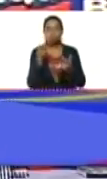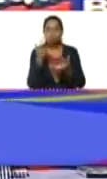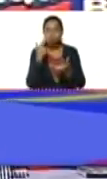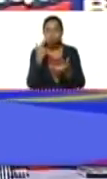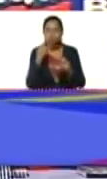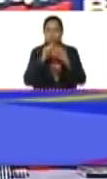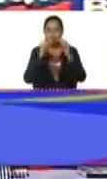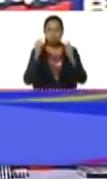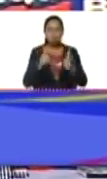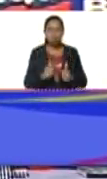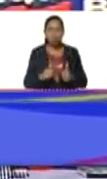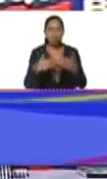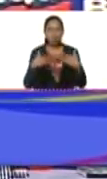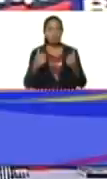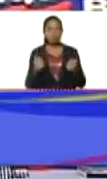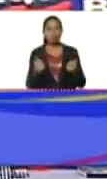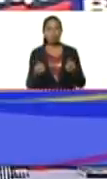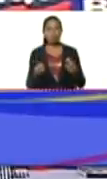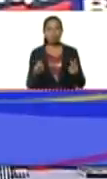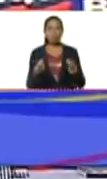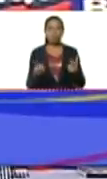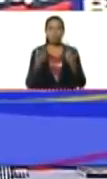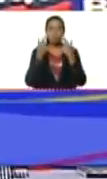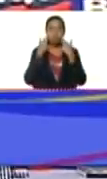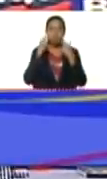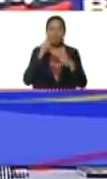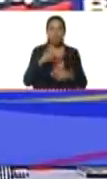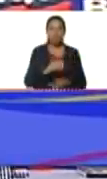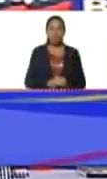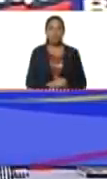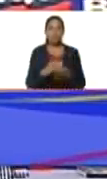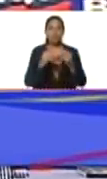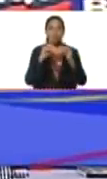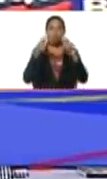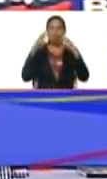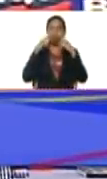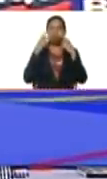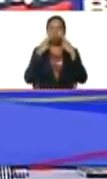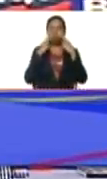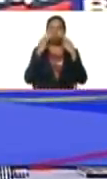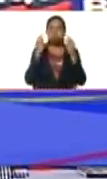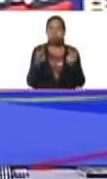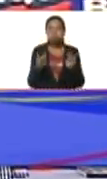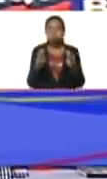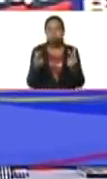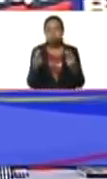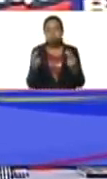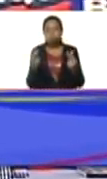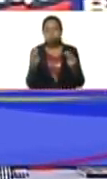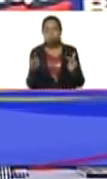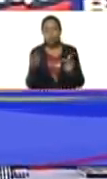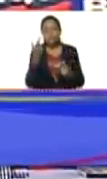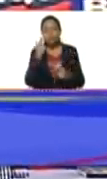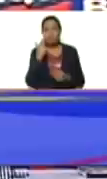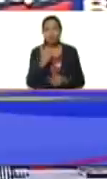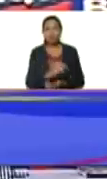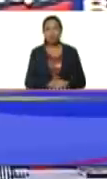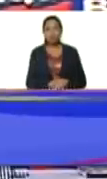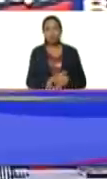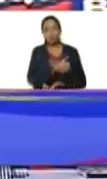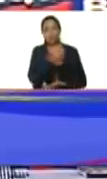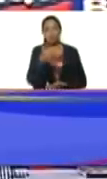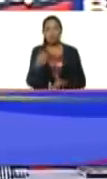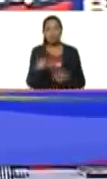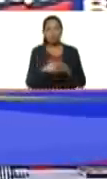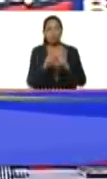de salud mosca, el sistema de alerta epidemiológica mosca, todo el mundo mosca. Activado, ¿verdad? Y cada uno,